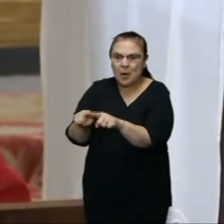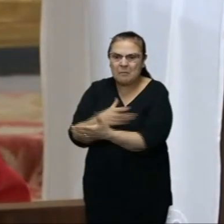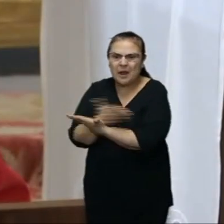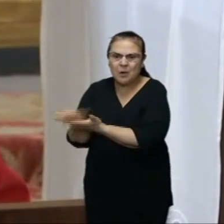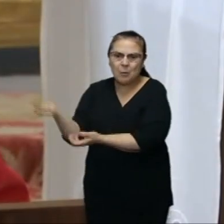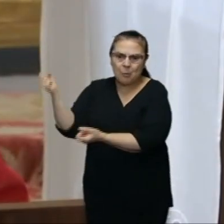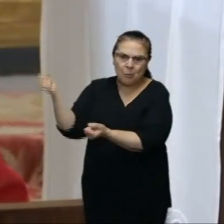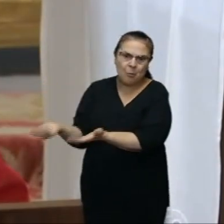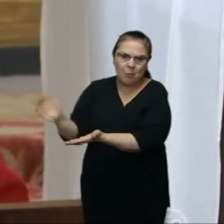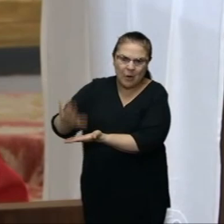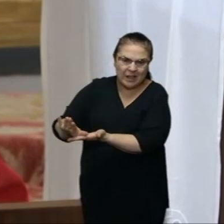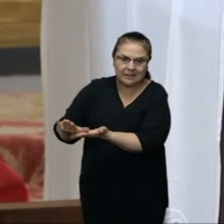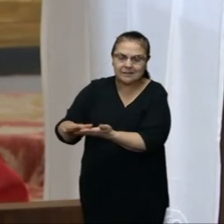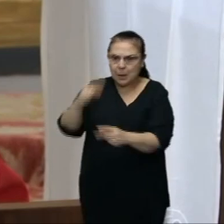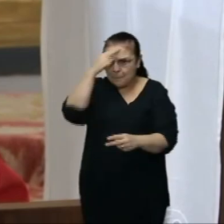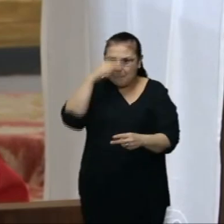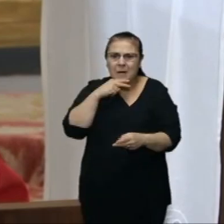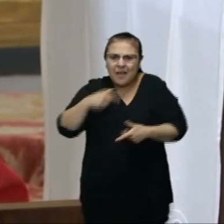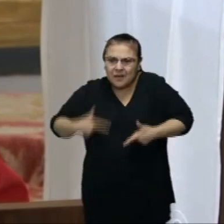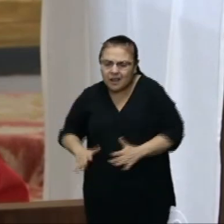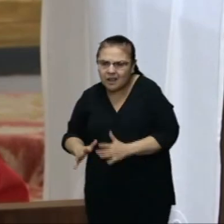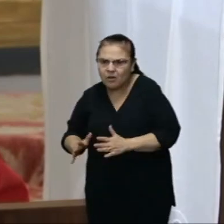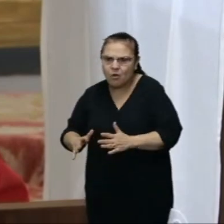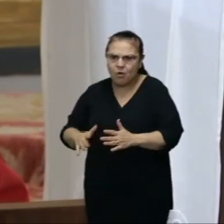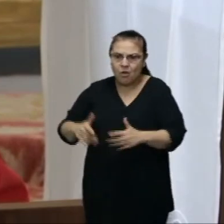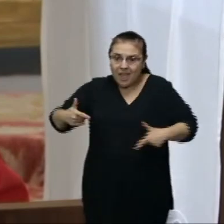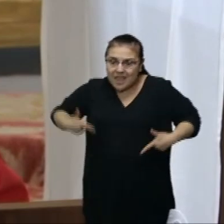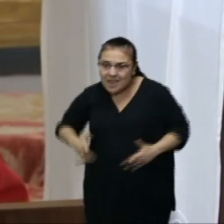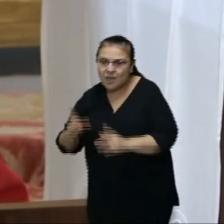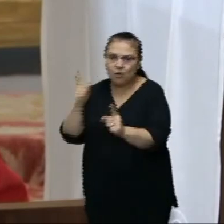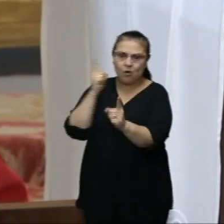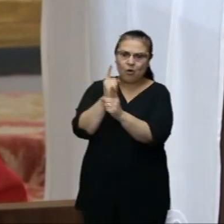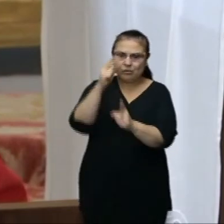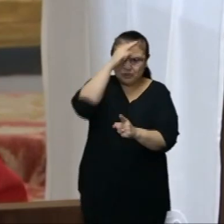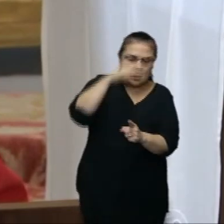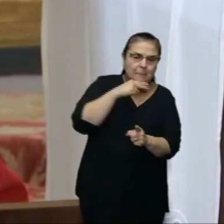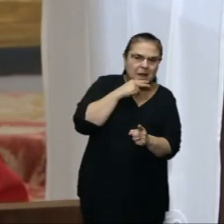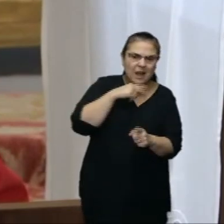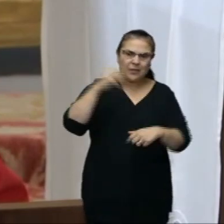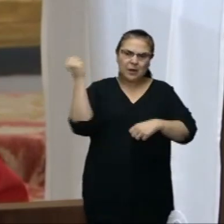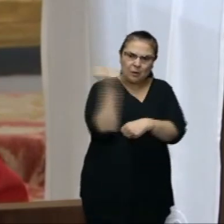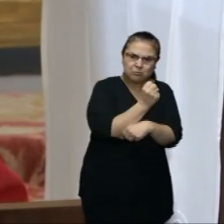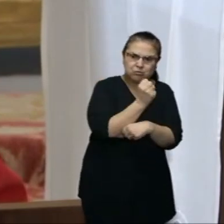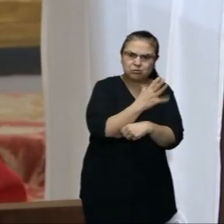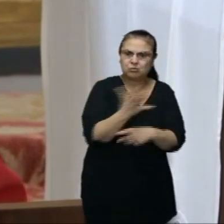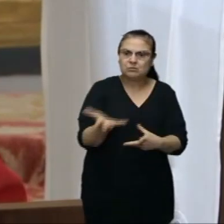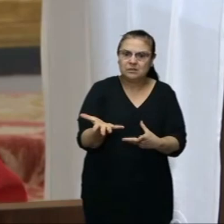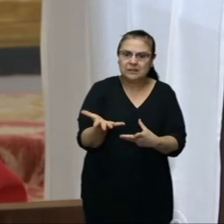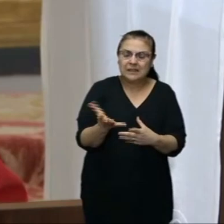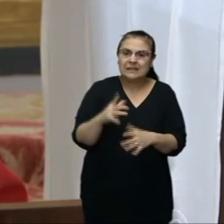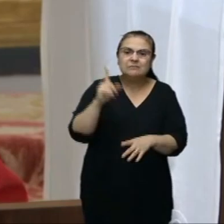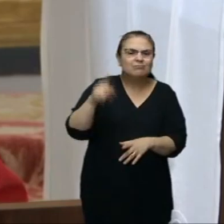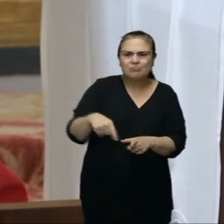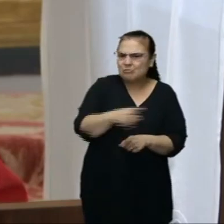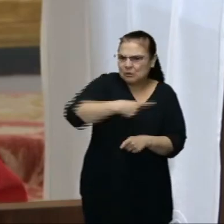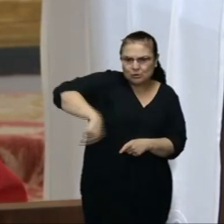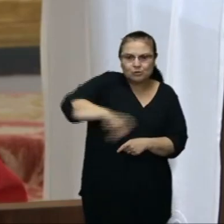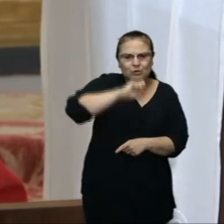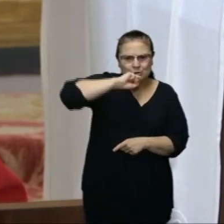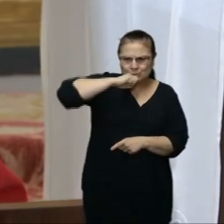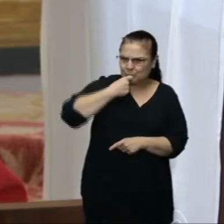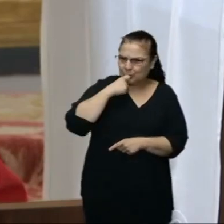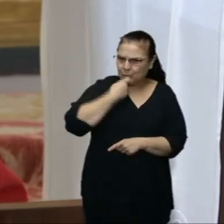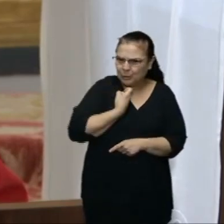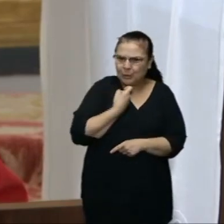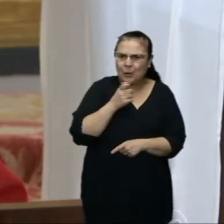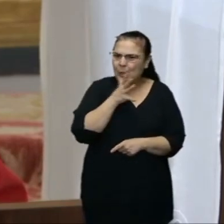hijo. Se rebelarán los hijos contra sus padres y los matarán. Y seréis odiados